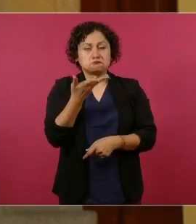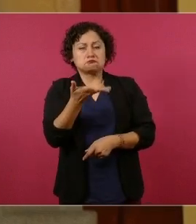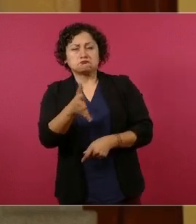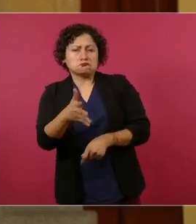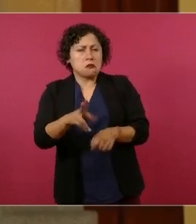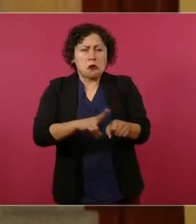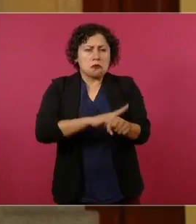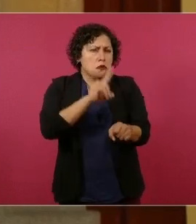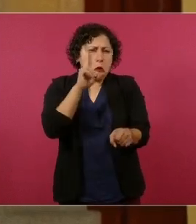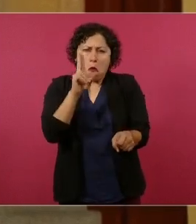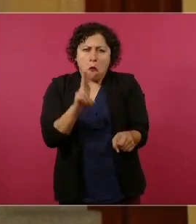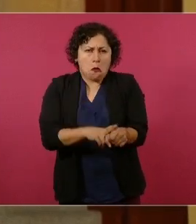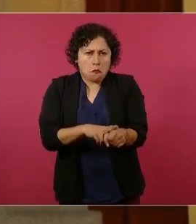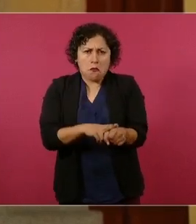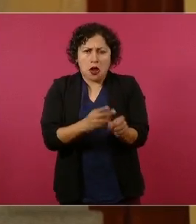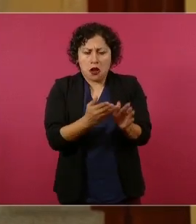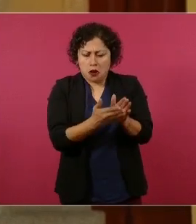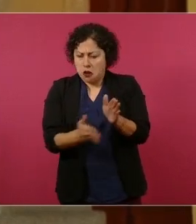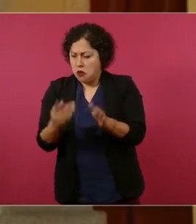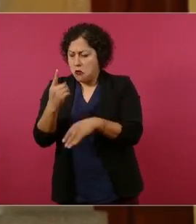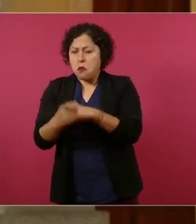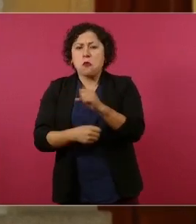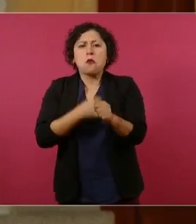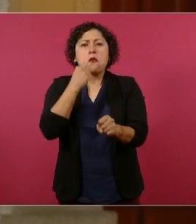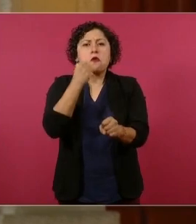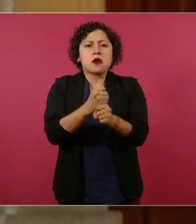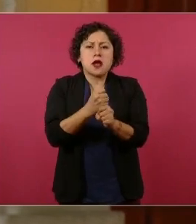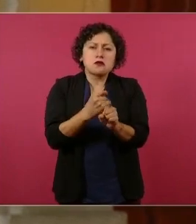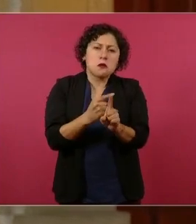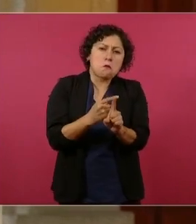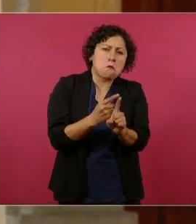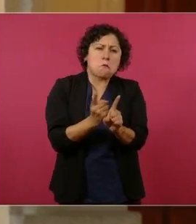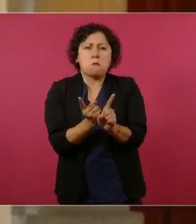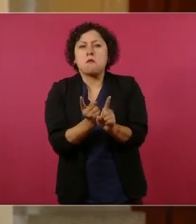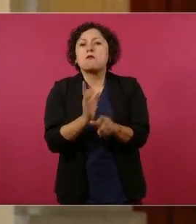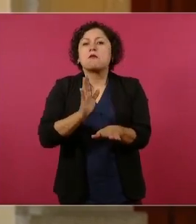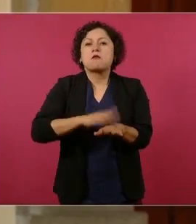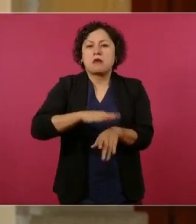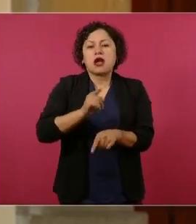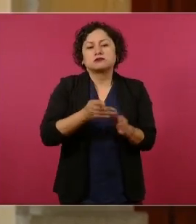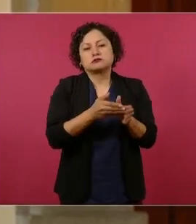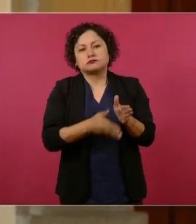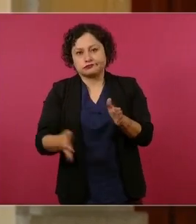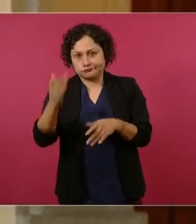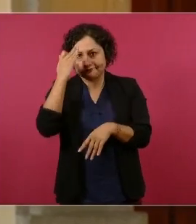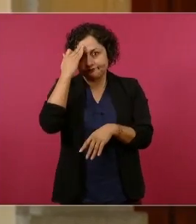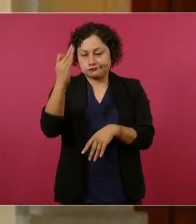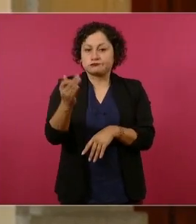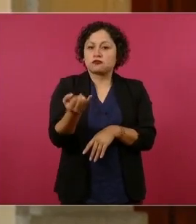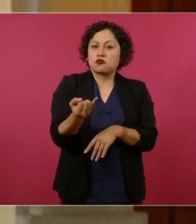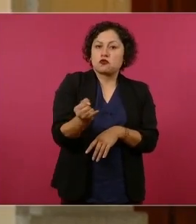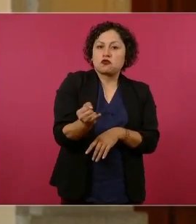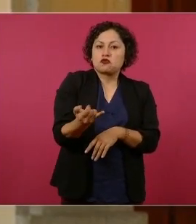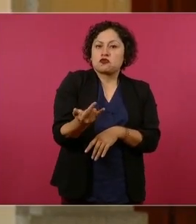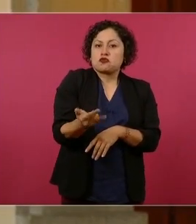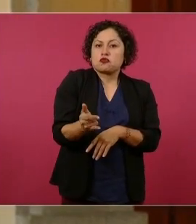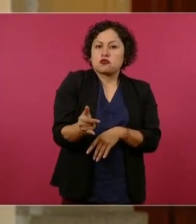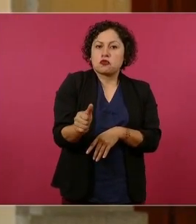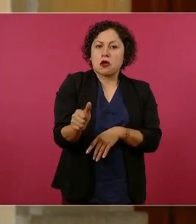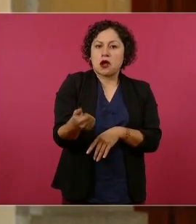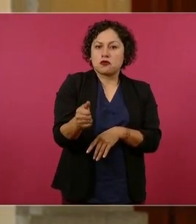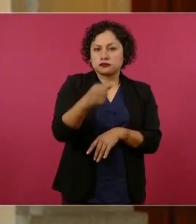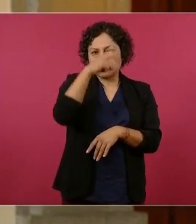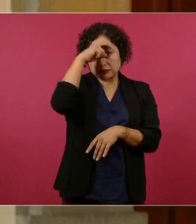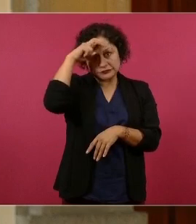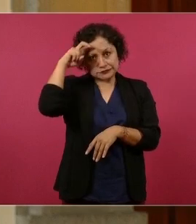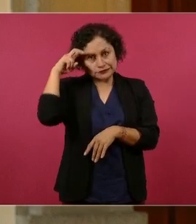máxima que se presenta en un año sucede durante los meses de mayor temperatura, que es el verano, los meses de junio, julio y agosto. Para